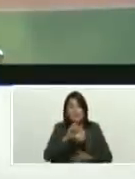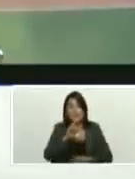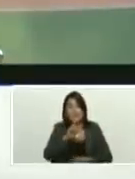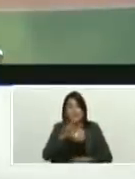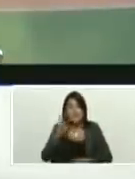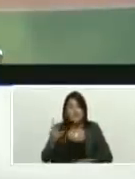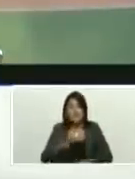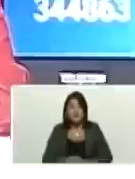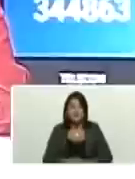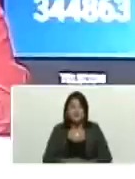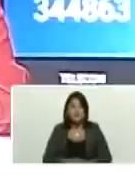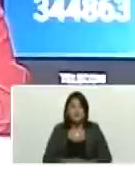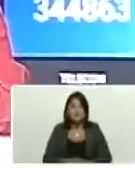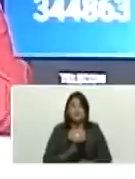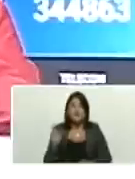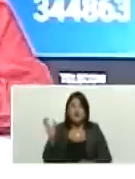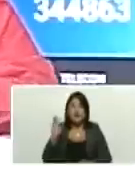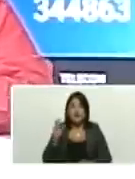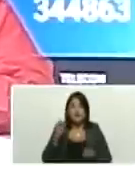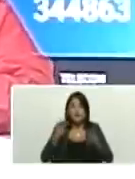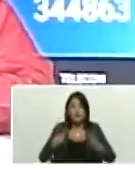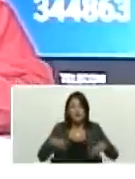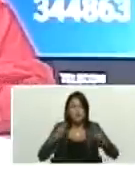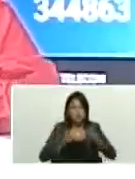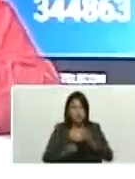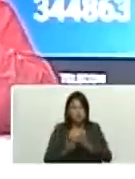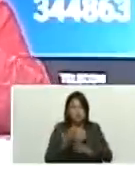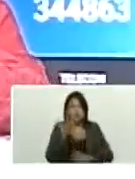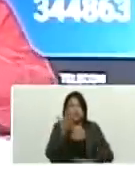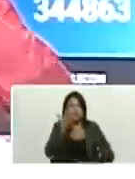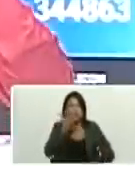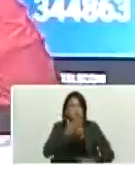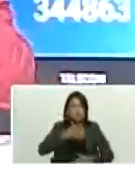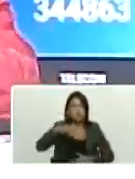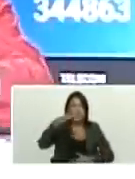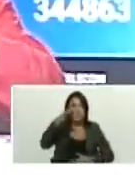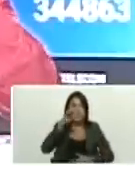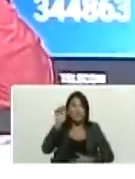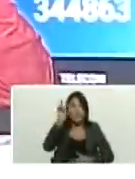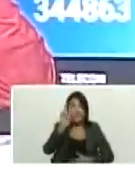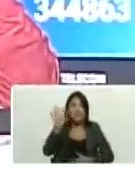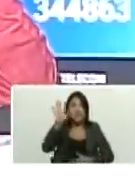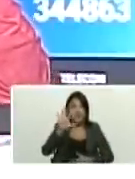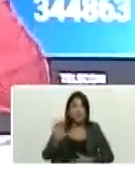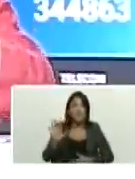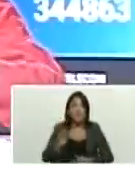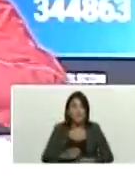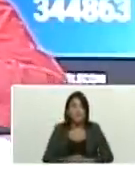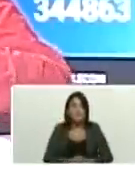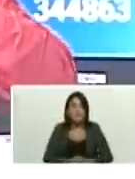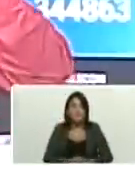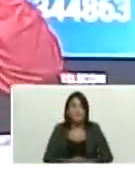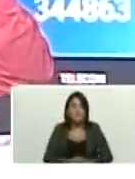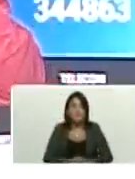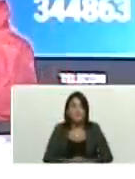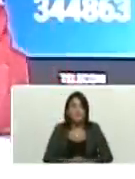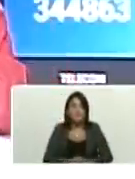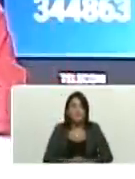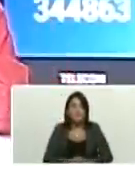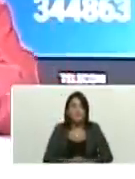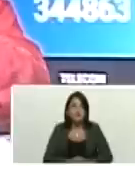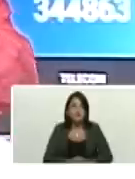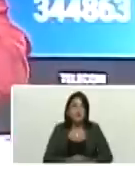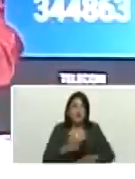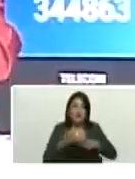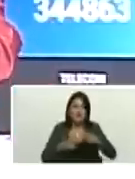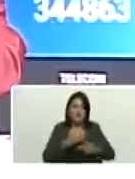la del renacimiento nacional. El renacimiento del espíritu, de la alegría, de la fuerza afectiva, de la fuerza